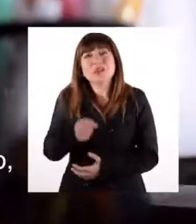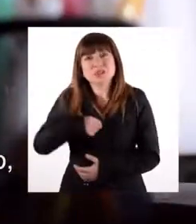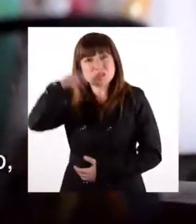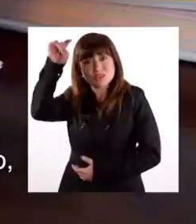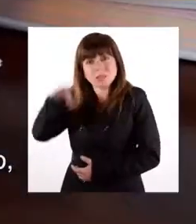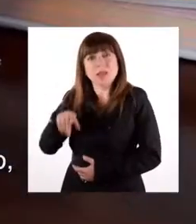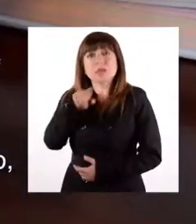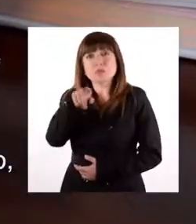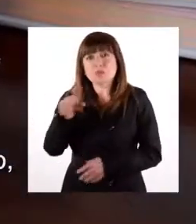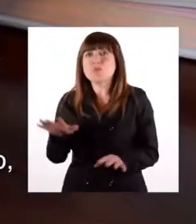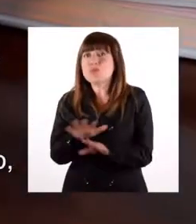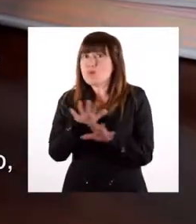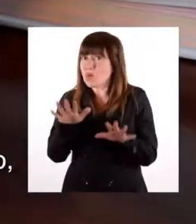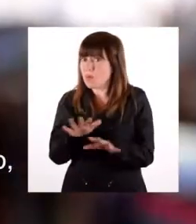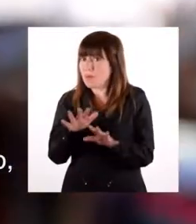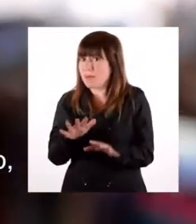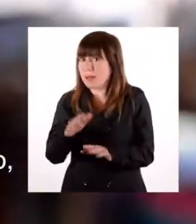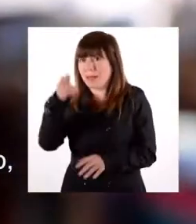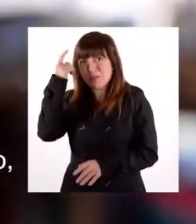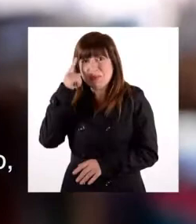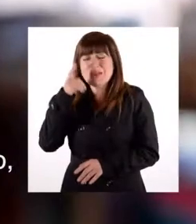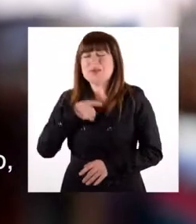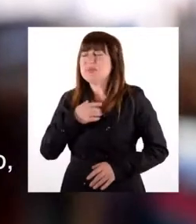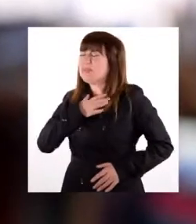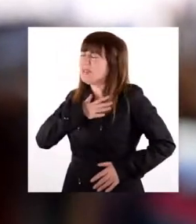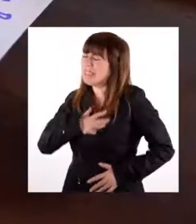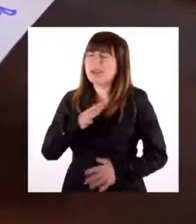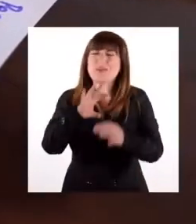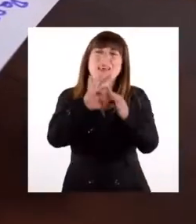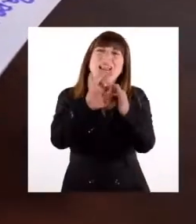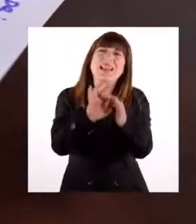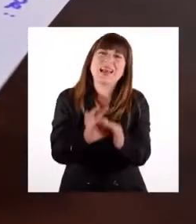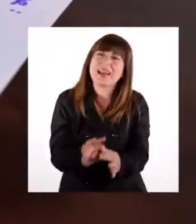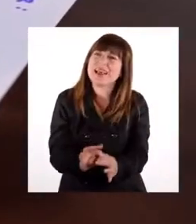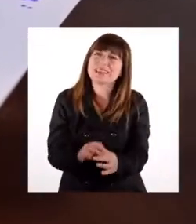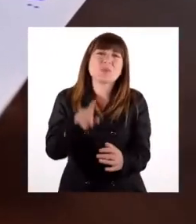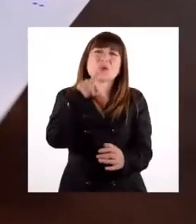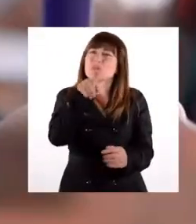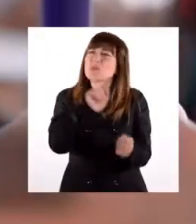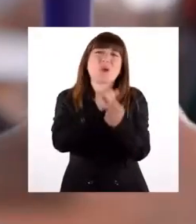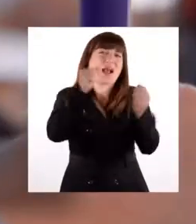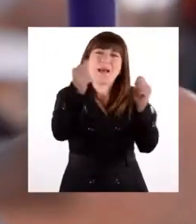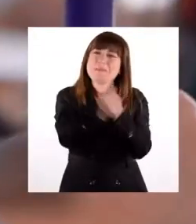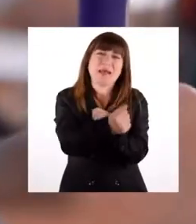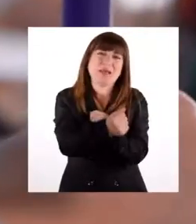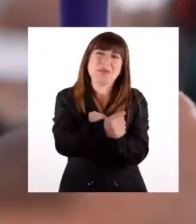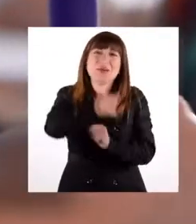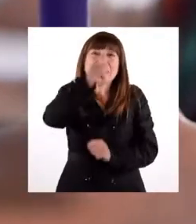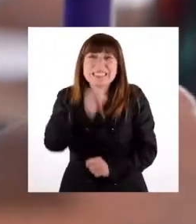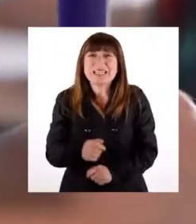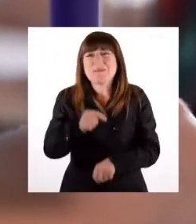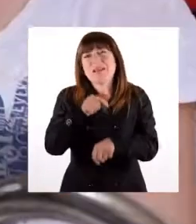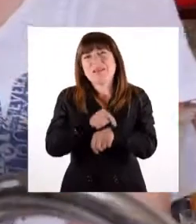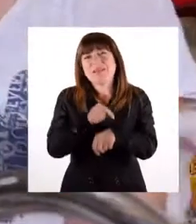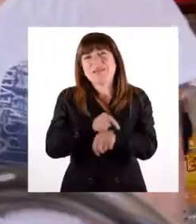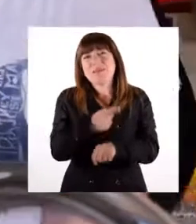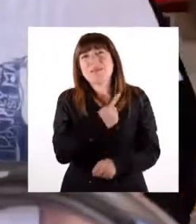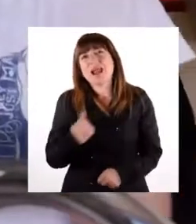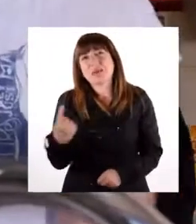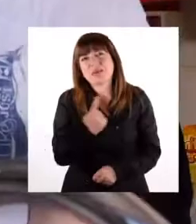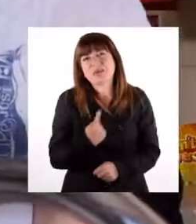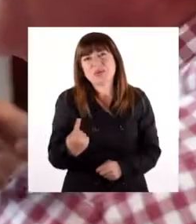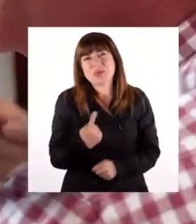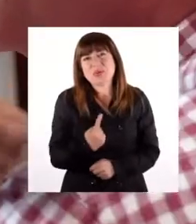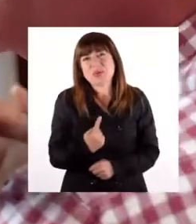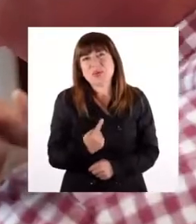Querido papá, yo sé que estás muy ocupado, pero te quiero dar las gracias porque no has cambiado. Siempre